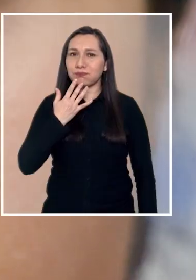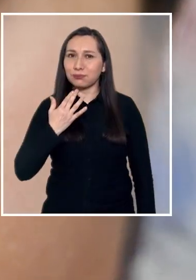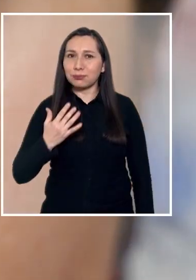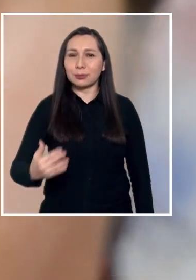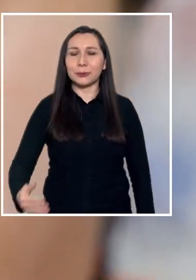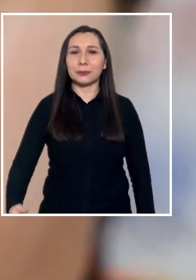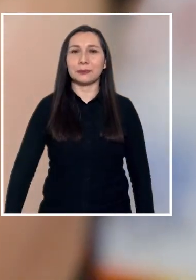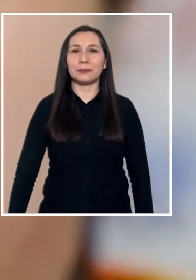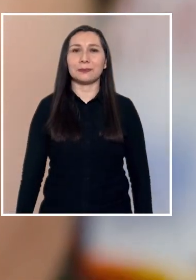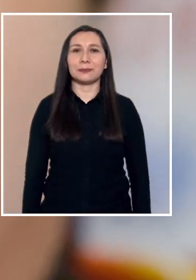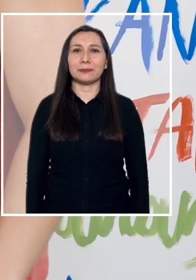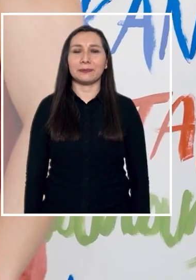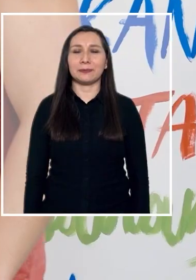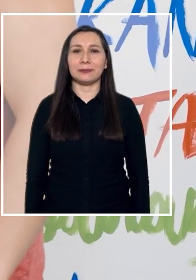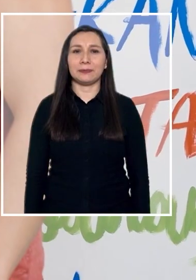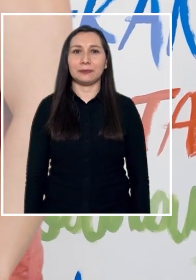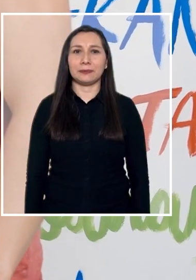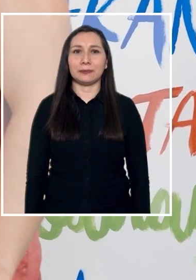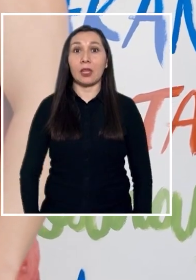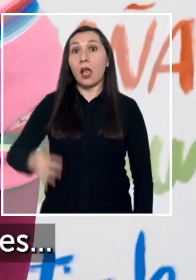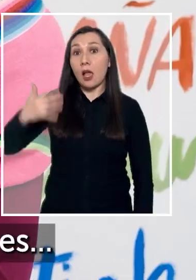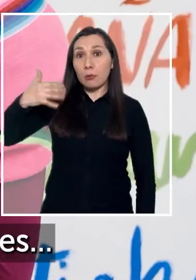Arsuña.